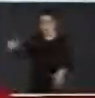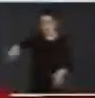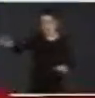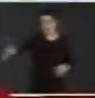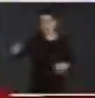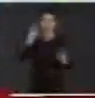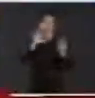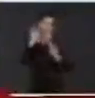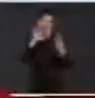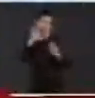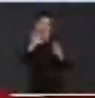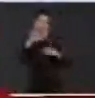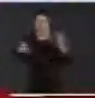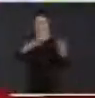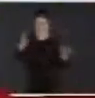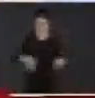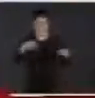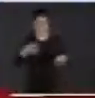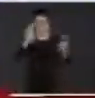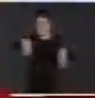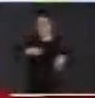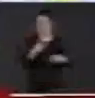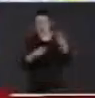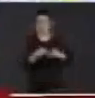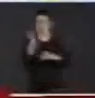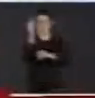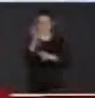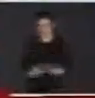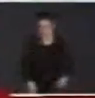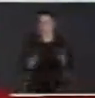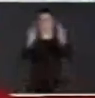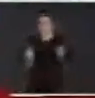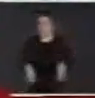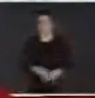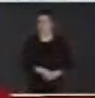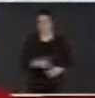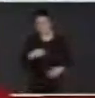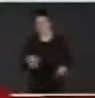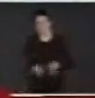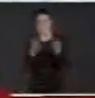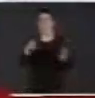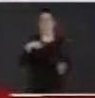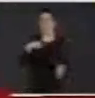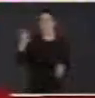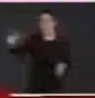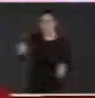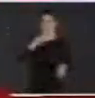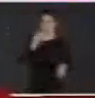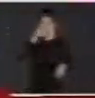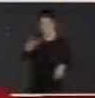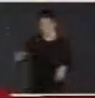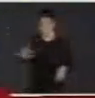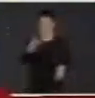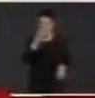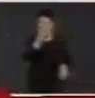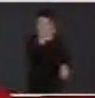madre. Yo le parto al muñeco las piernas aunque sea tarde. Los que matan a un inocente son unos